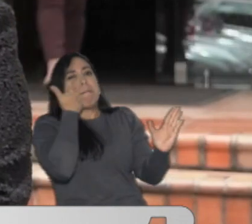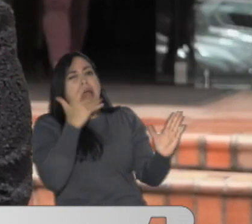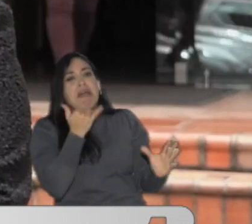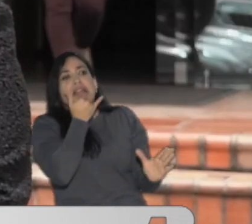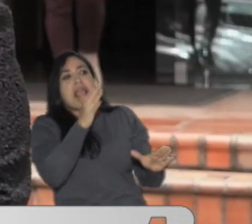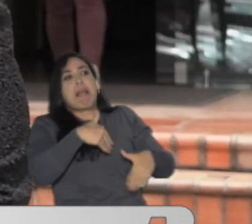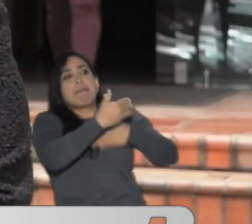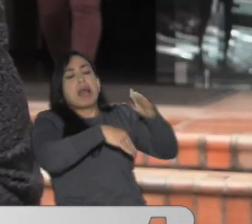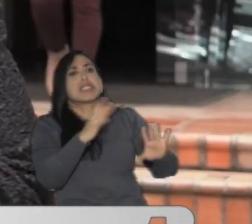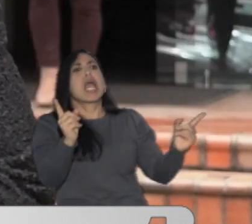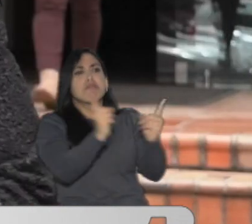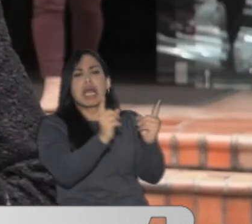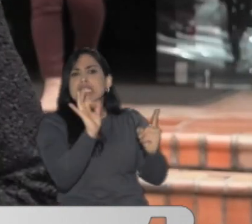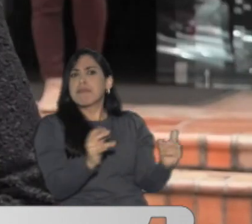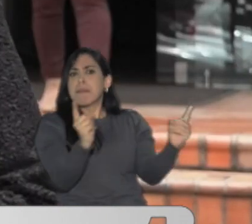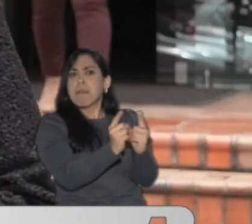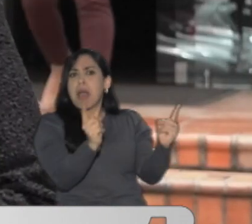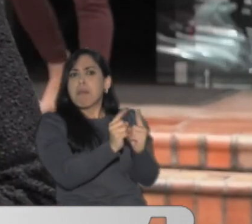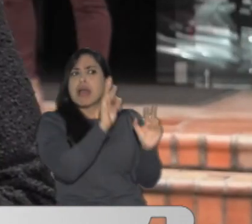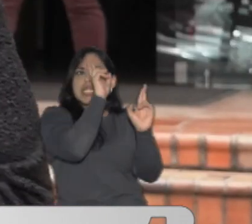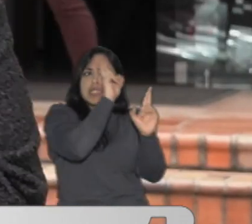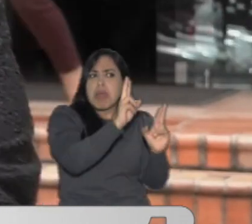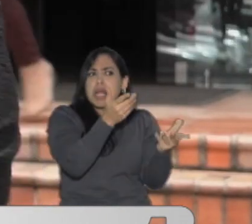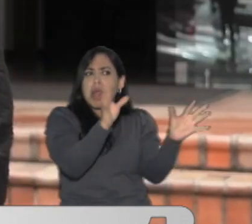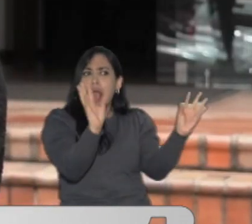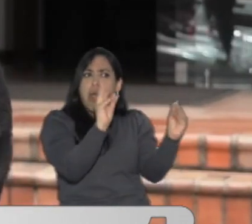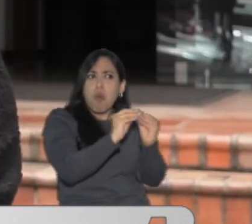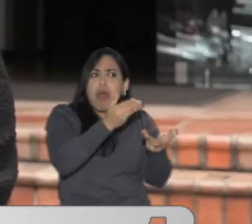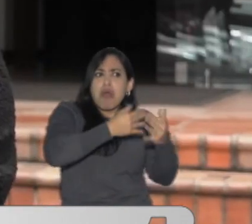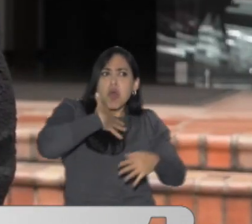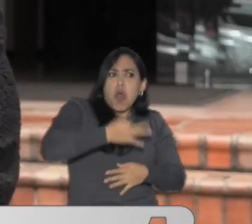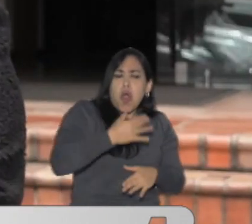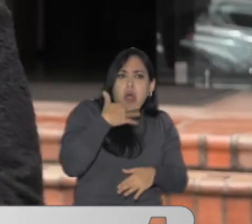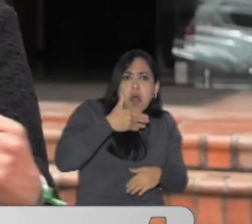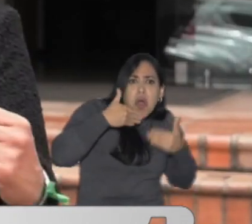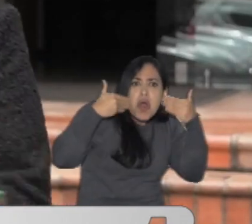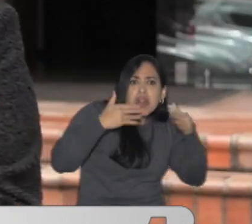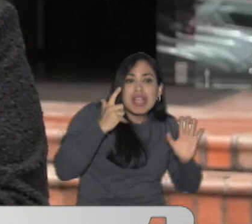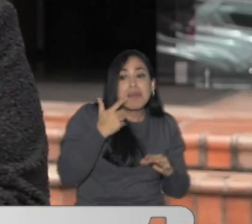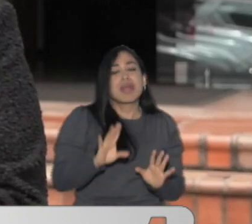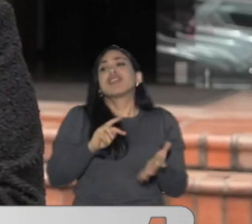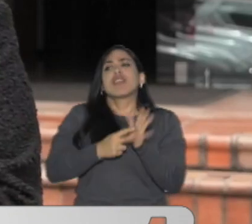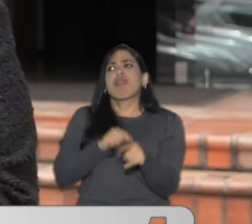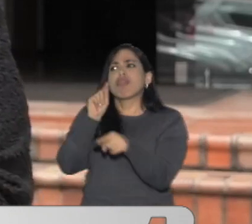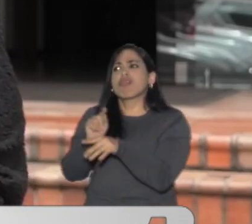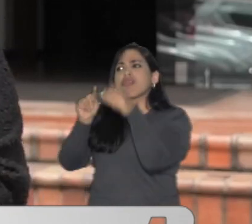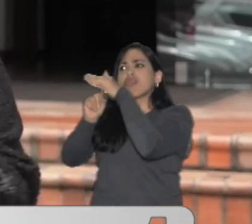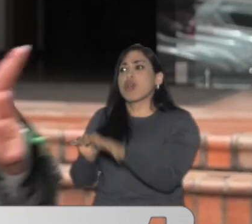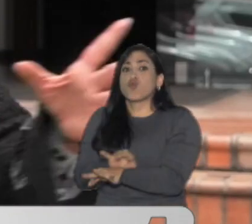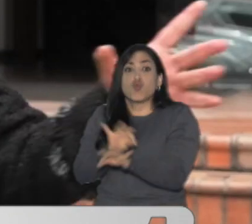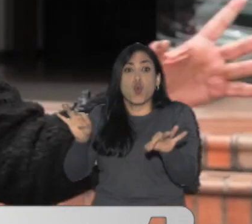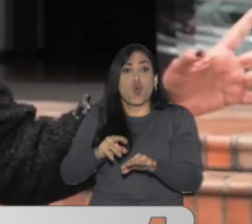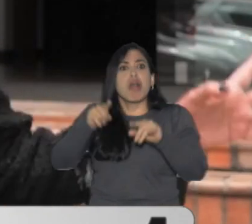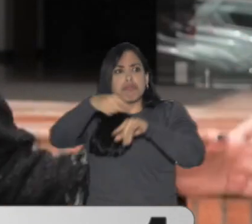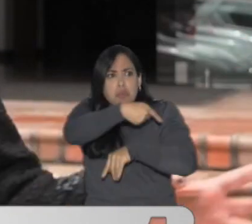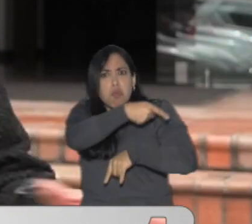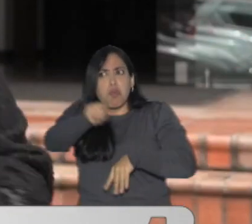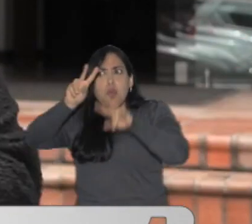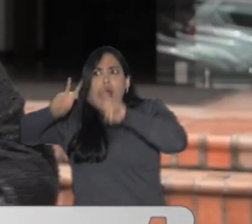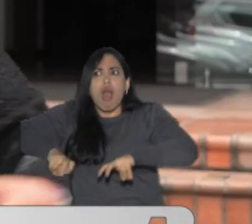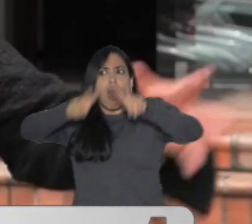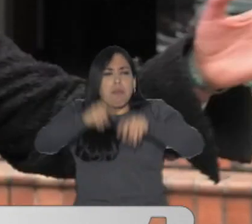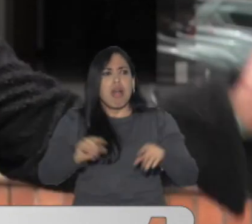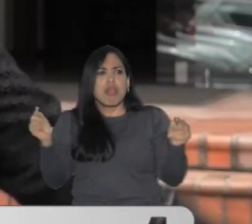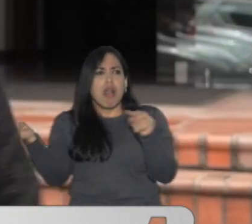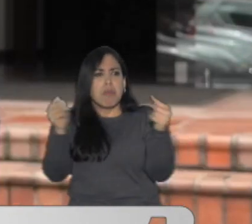se ven con frecuencia, ellos se tienen respeto y aprecio mutuo. Usted no va a encontrar una descalificación del uno al otro. Revise, en este mar